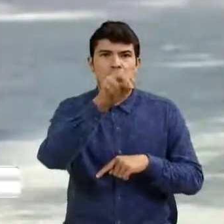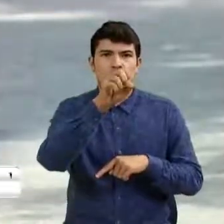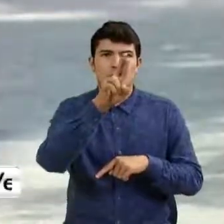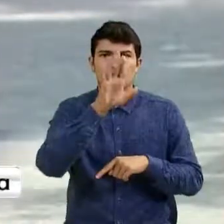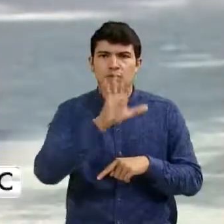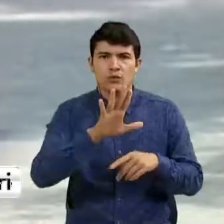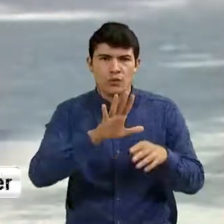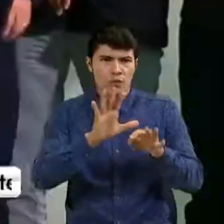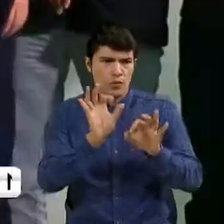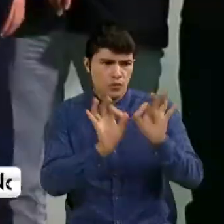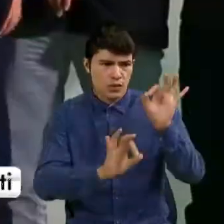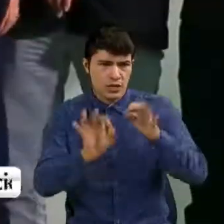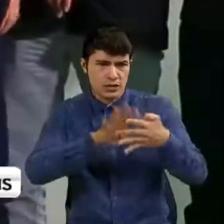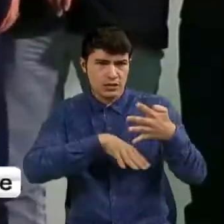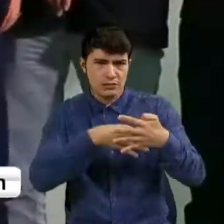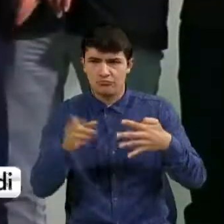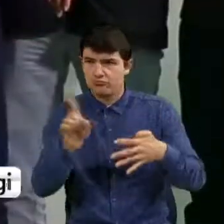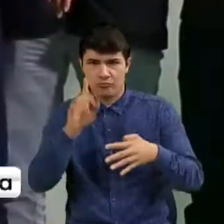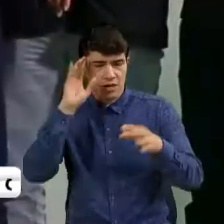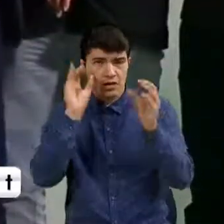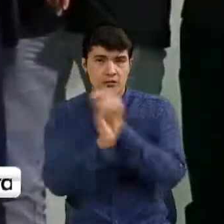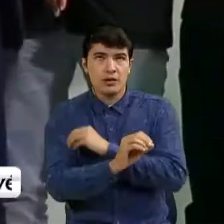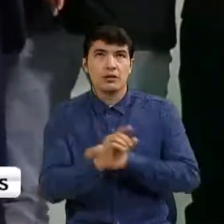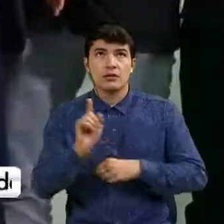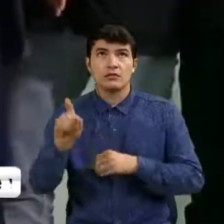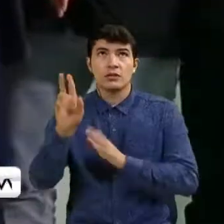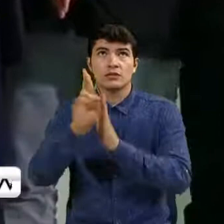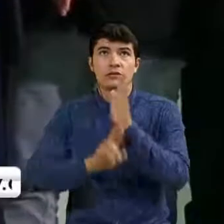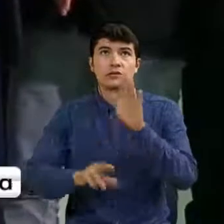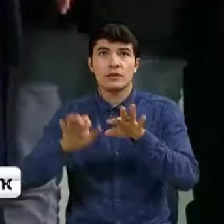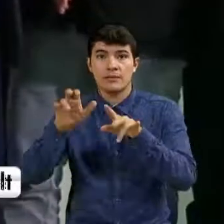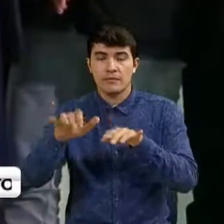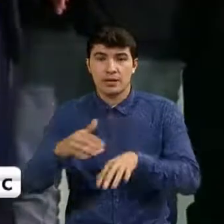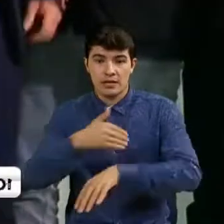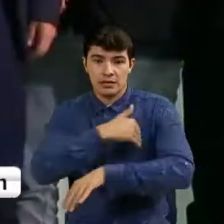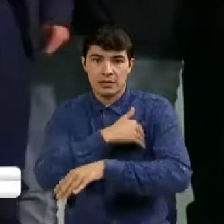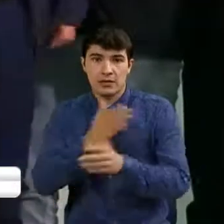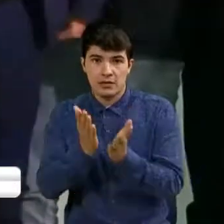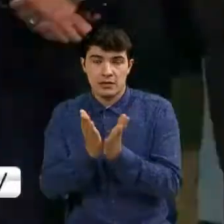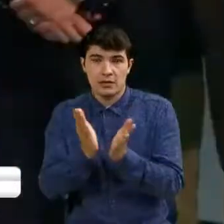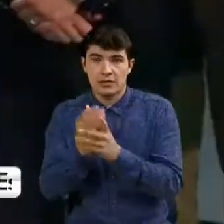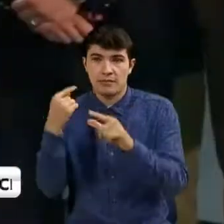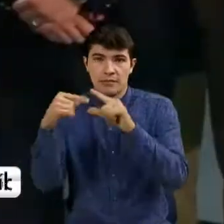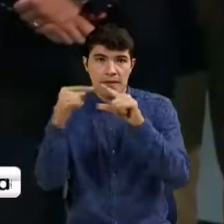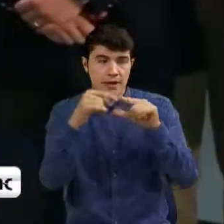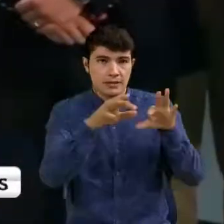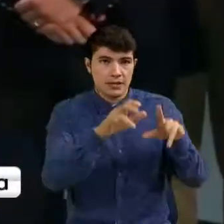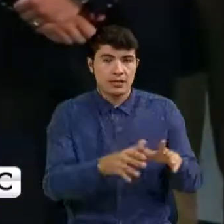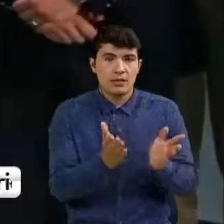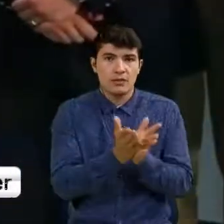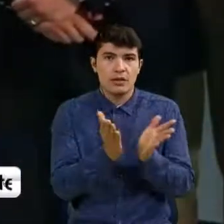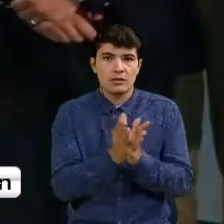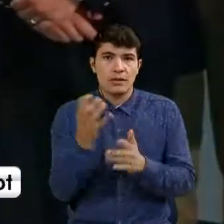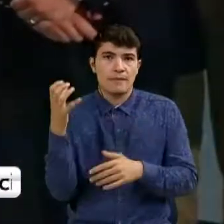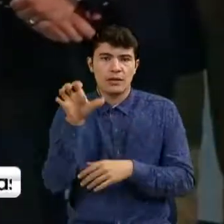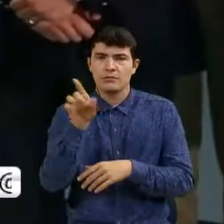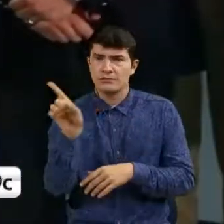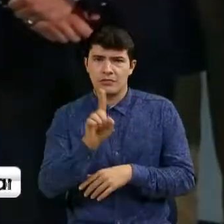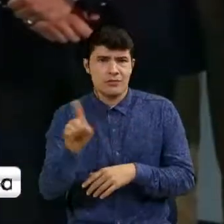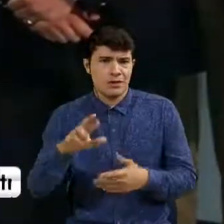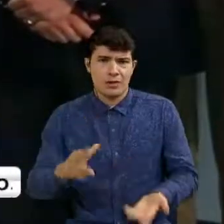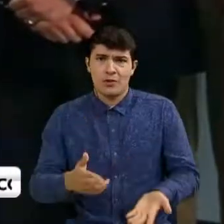esta cifra la resolución del ministerio de educación nacional envió las diferentes secretarías de educación del país no contempla